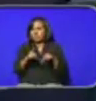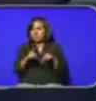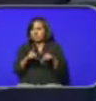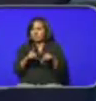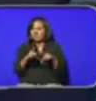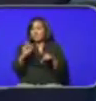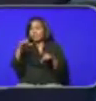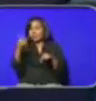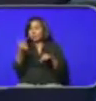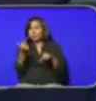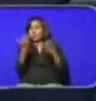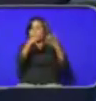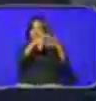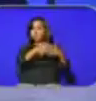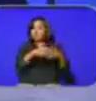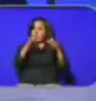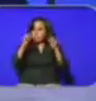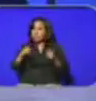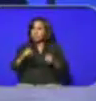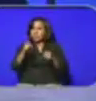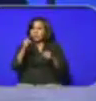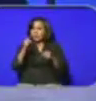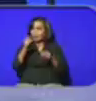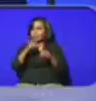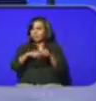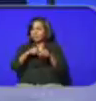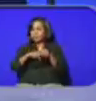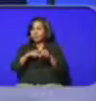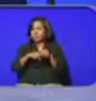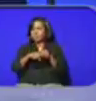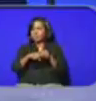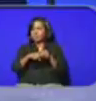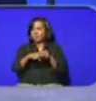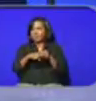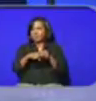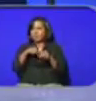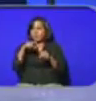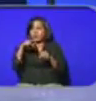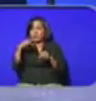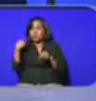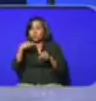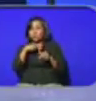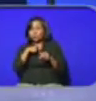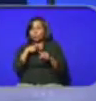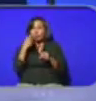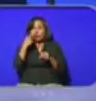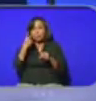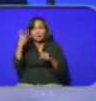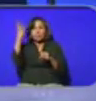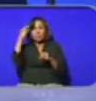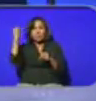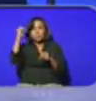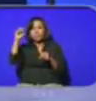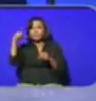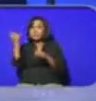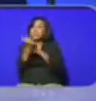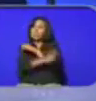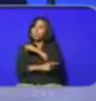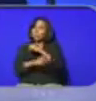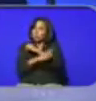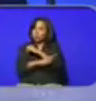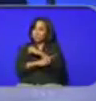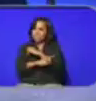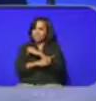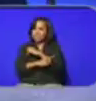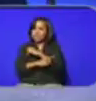van a jugar? ¿Quiénes pueden ser? Esta experiencia ya la hemos visto, tanto en Singapur como en el Reino Unido, que también nos ha estado apoyando en este proceso y que